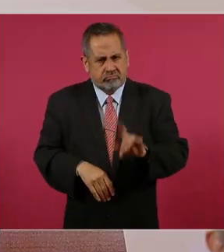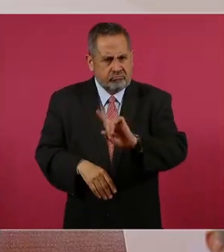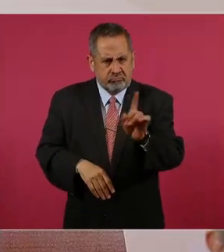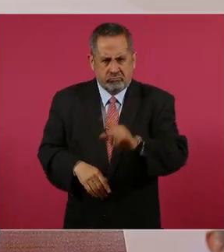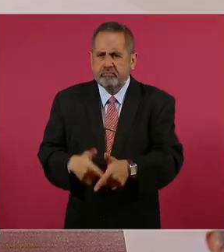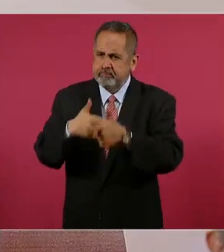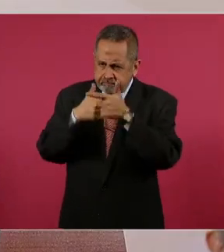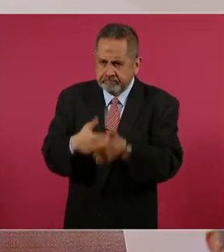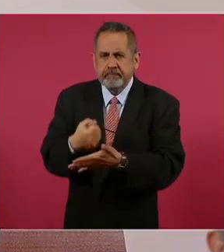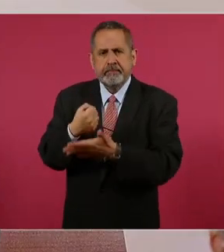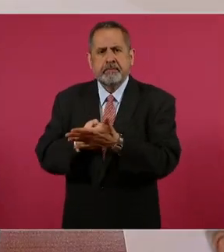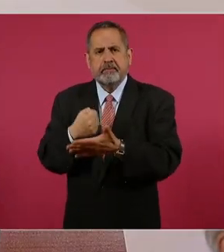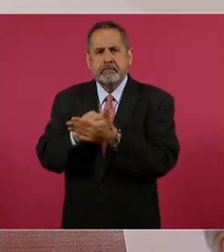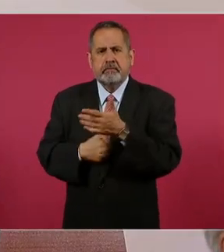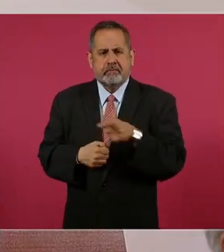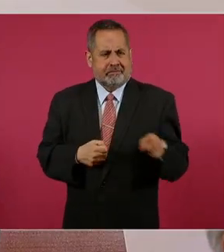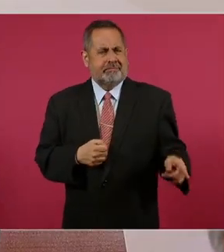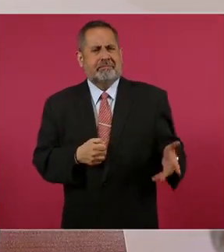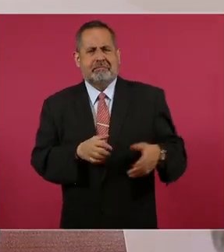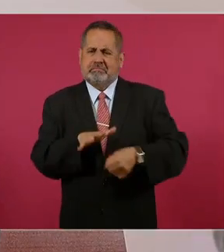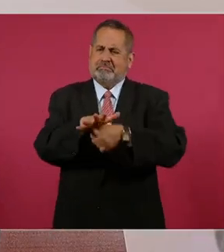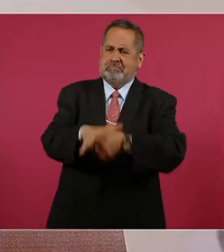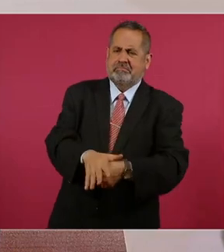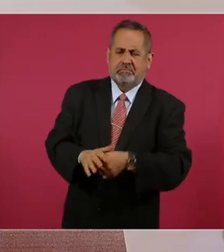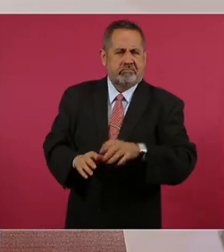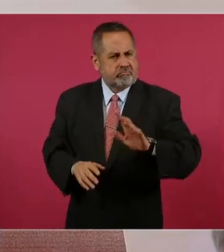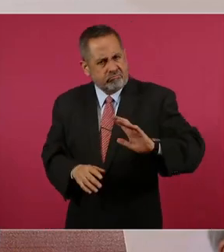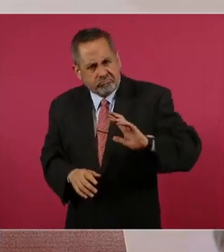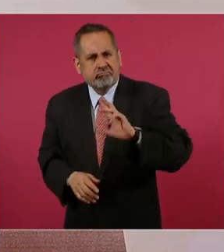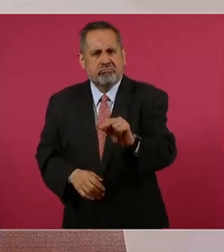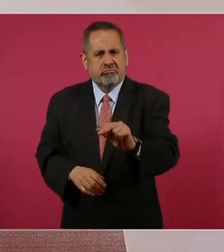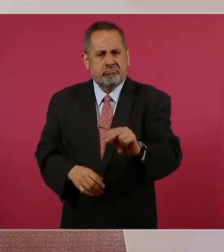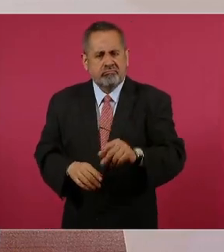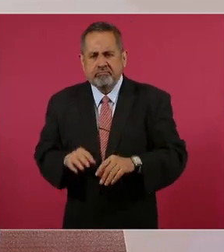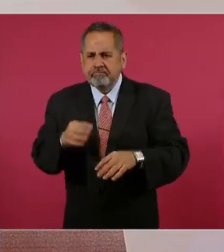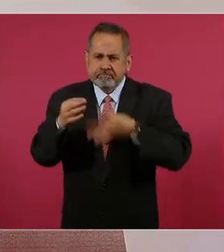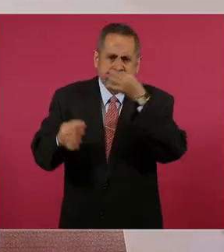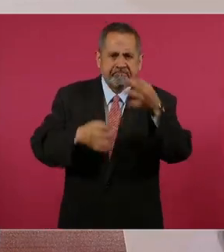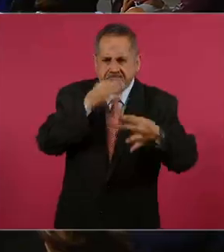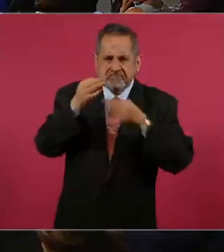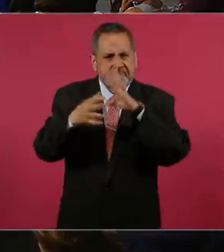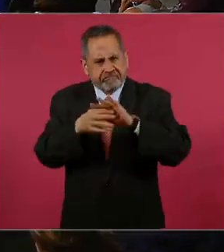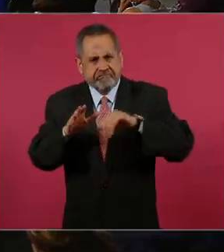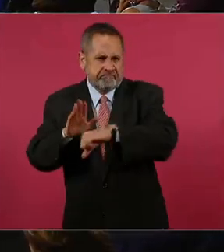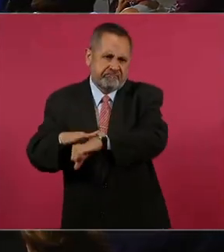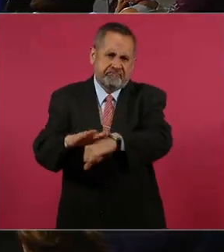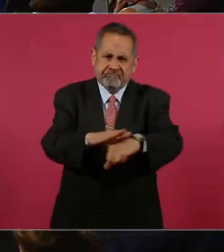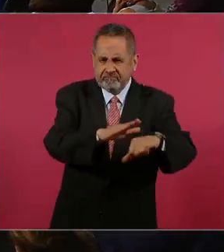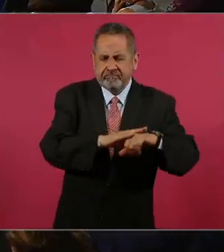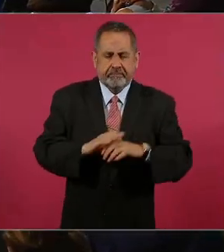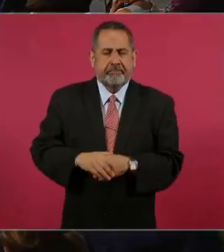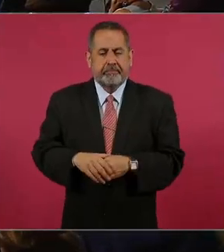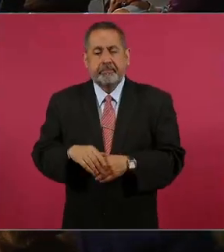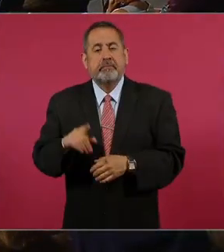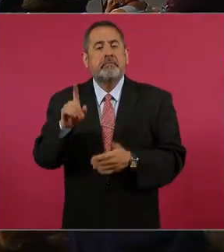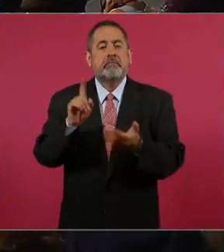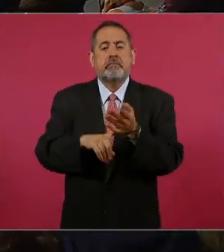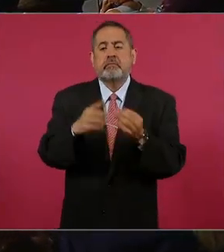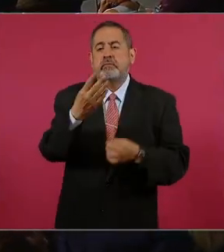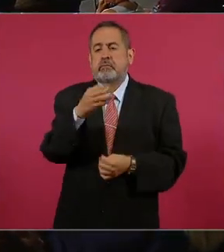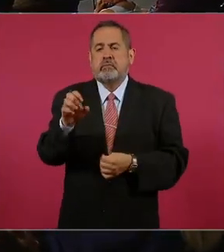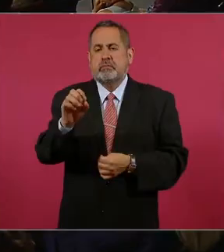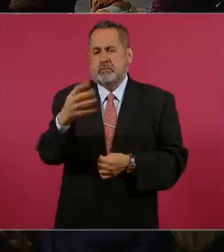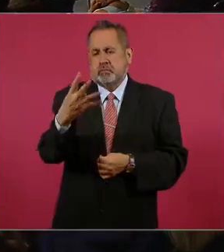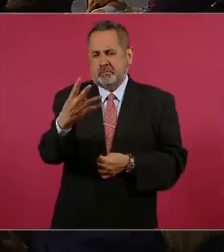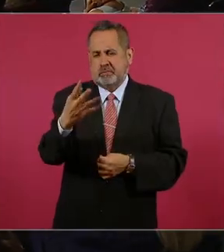imposición antidemocrática. Un poco antes, a finales de 1904,